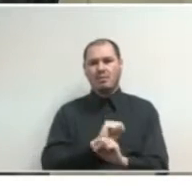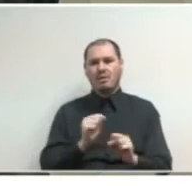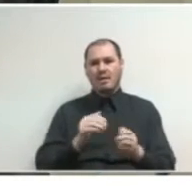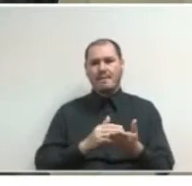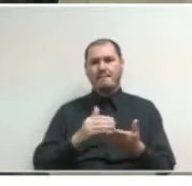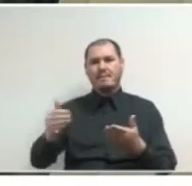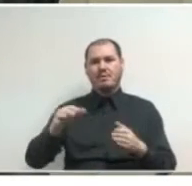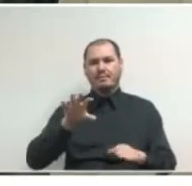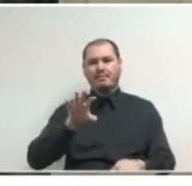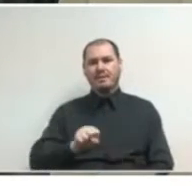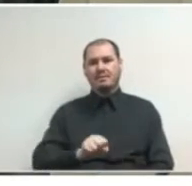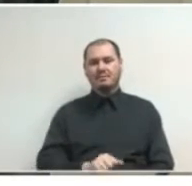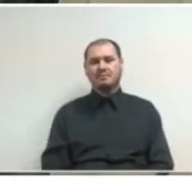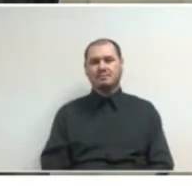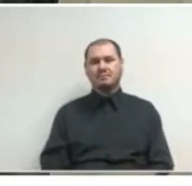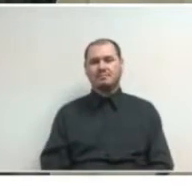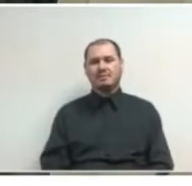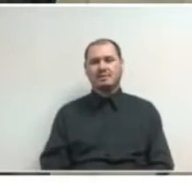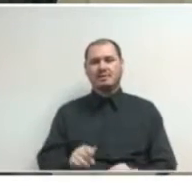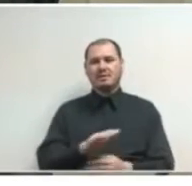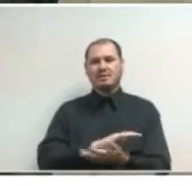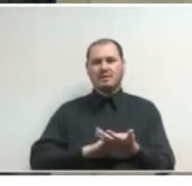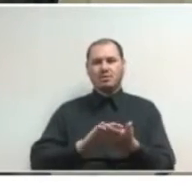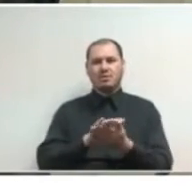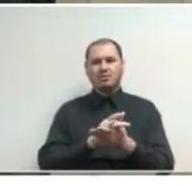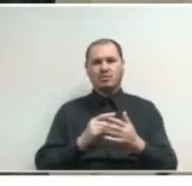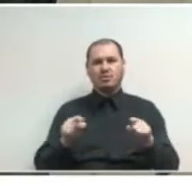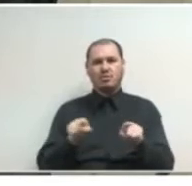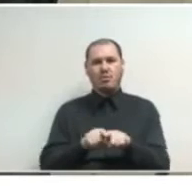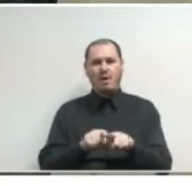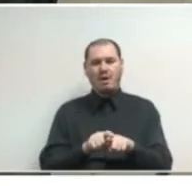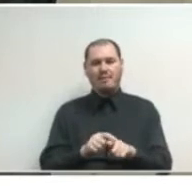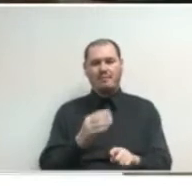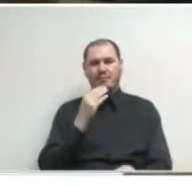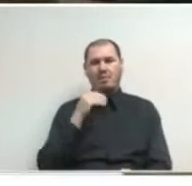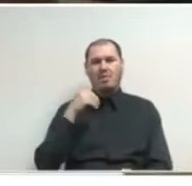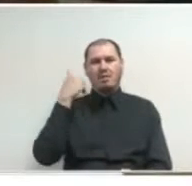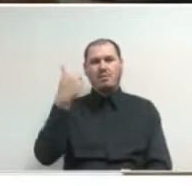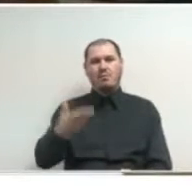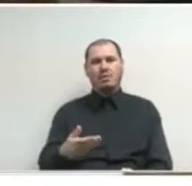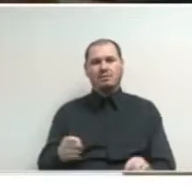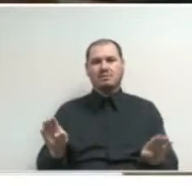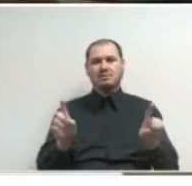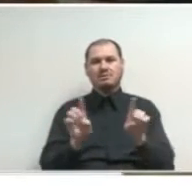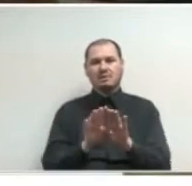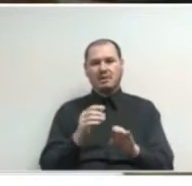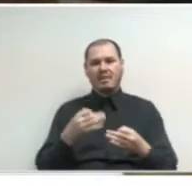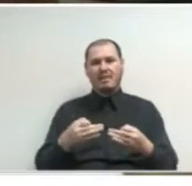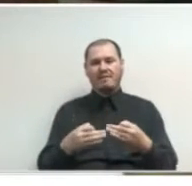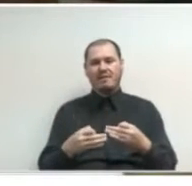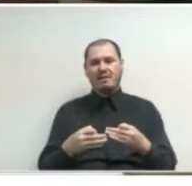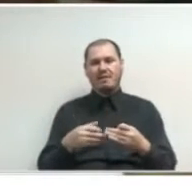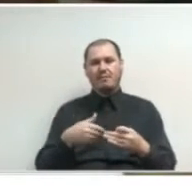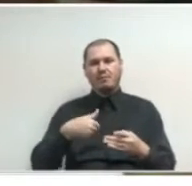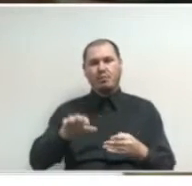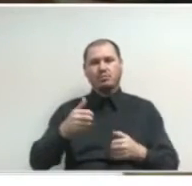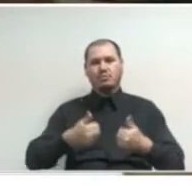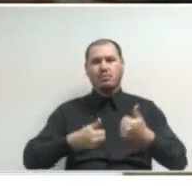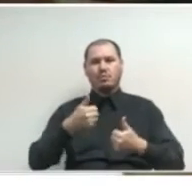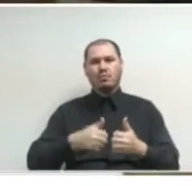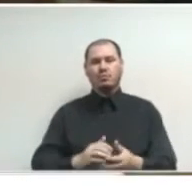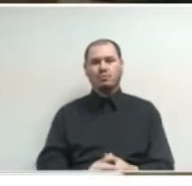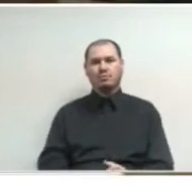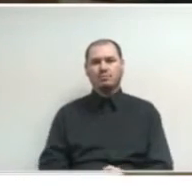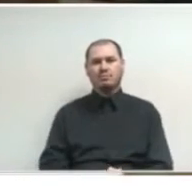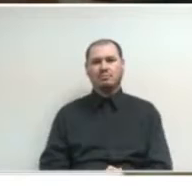un 15 de enero, PB y Catu, ya monga cuá, ya jabo y nada. UP y Catu, oye, en Botúramo, ya es